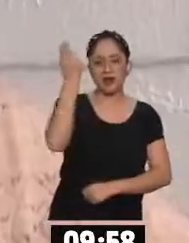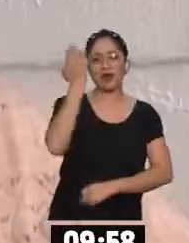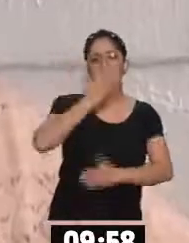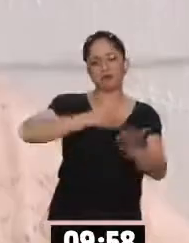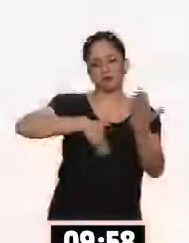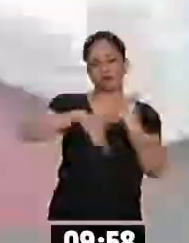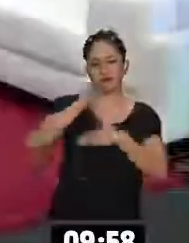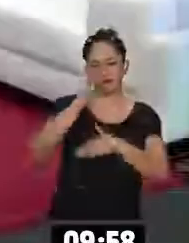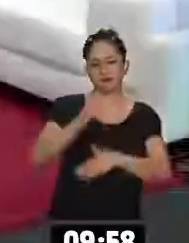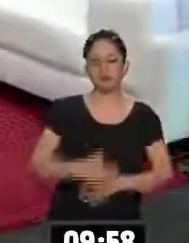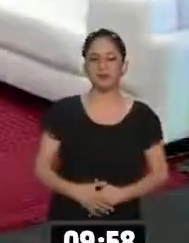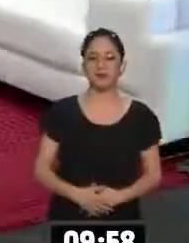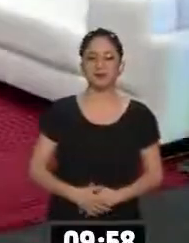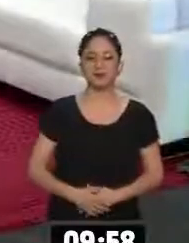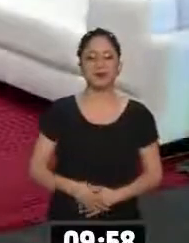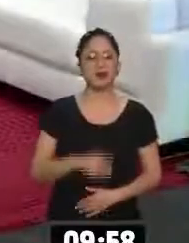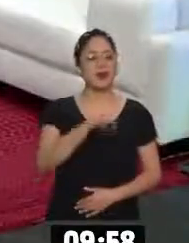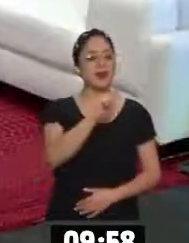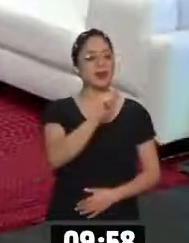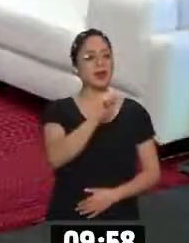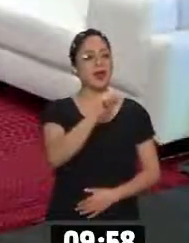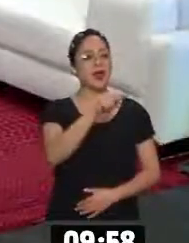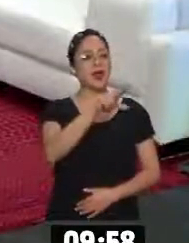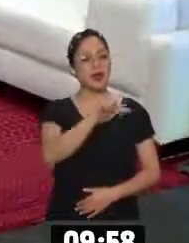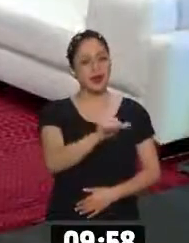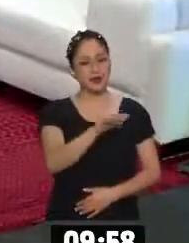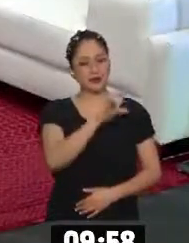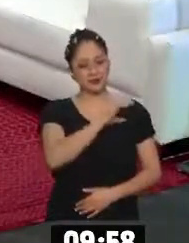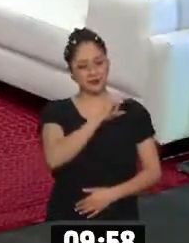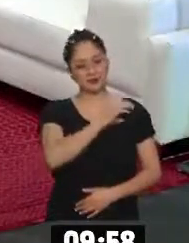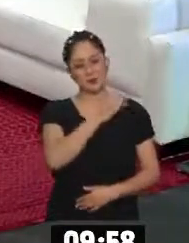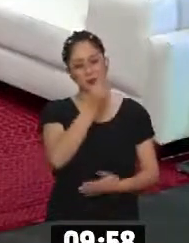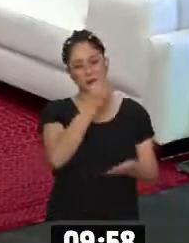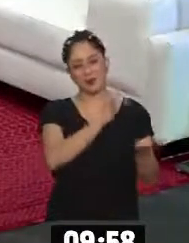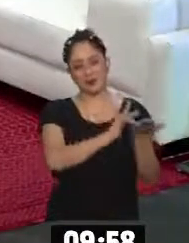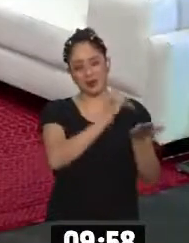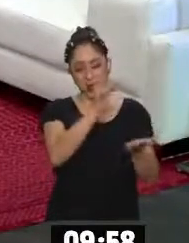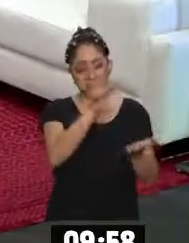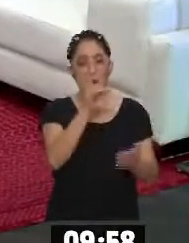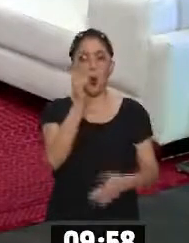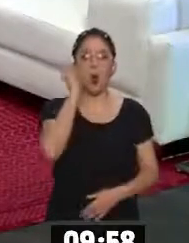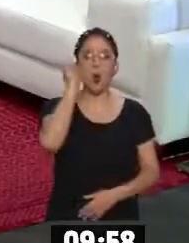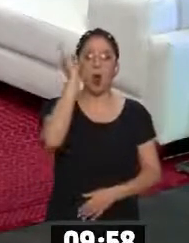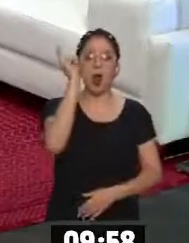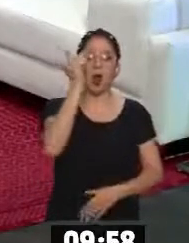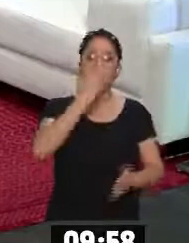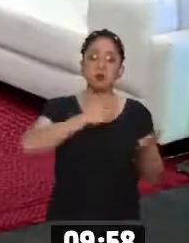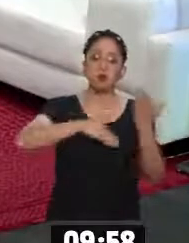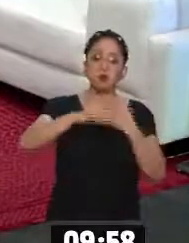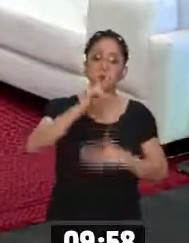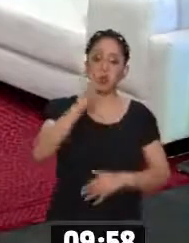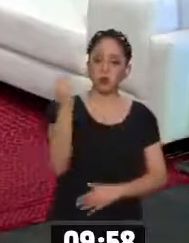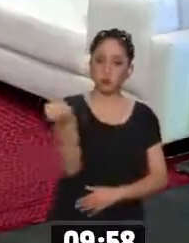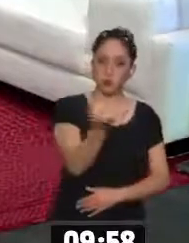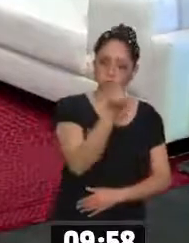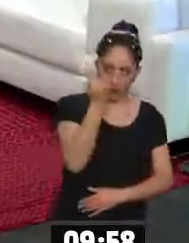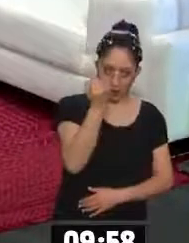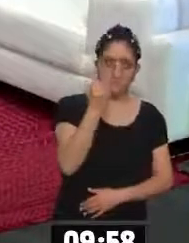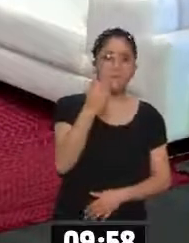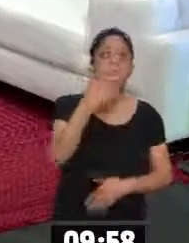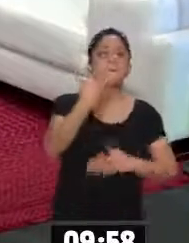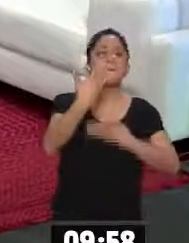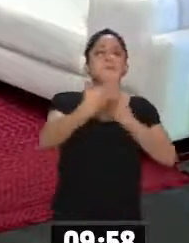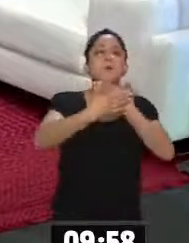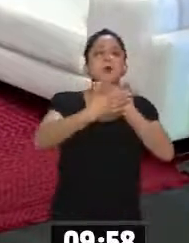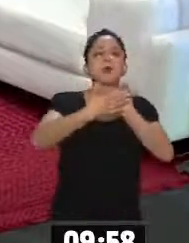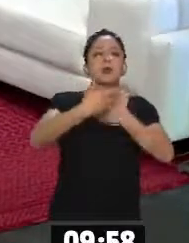nos levanta el ánimo, mi querida Tania. Gracias, la mejor de las suertes, y cuando abran otro semestre te pido que